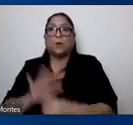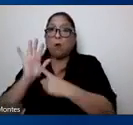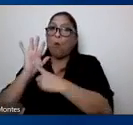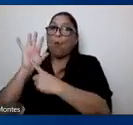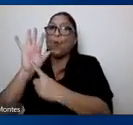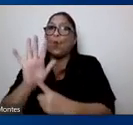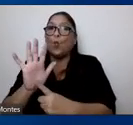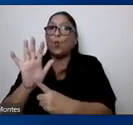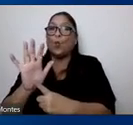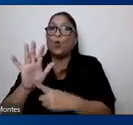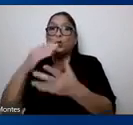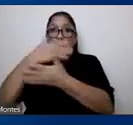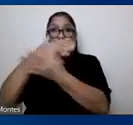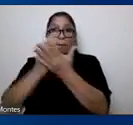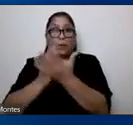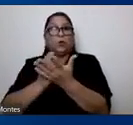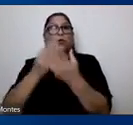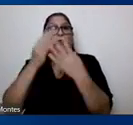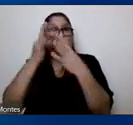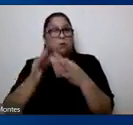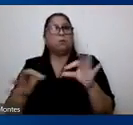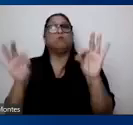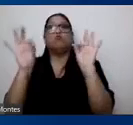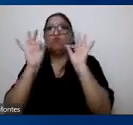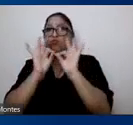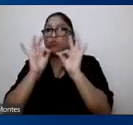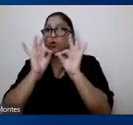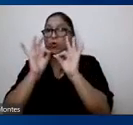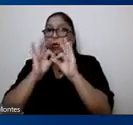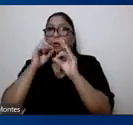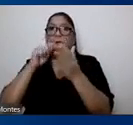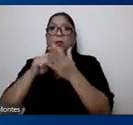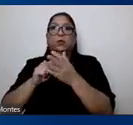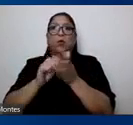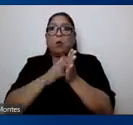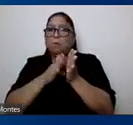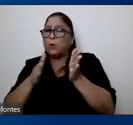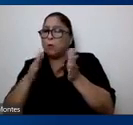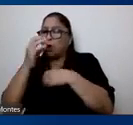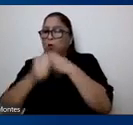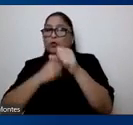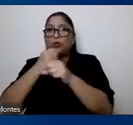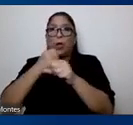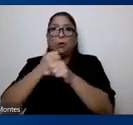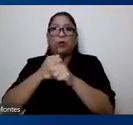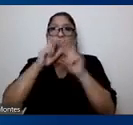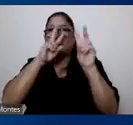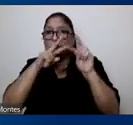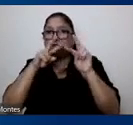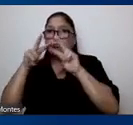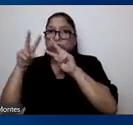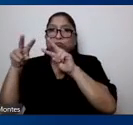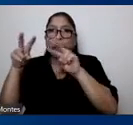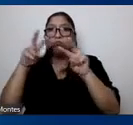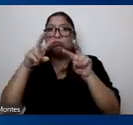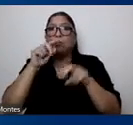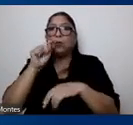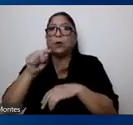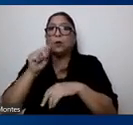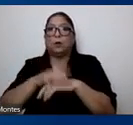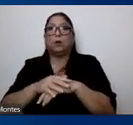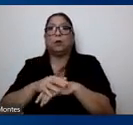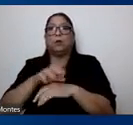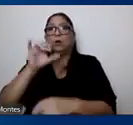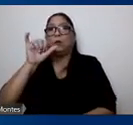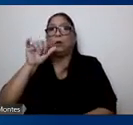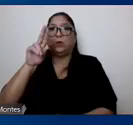demuestran aspectos importantes de estos primeros años que hemos estado recorriendo de Yuyanapa